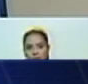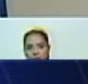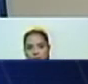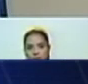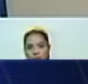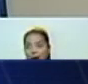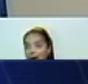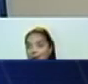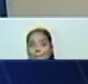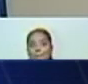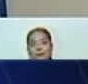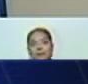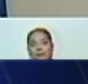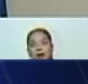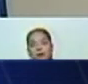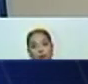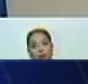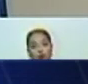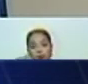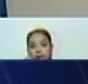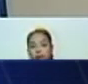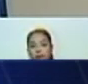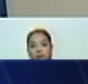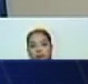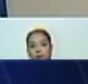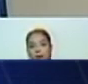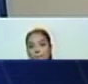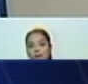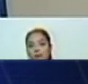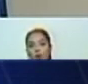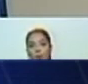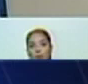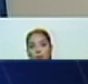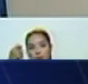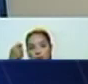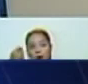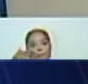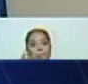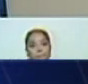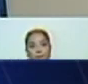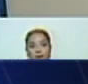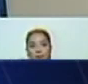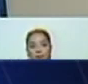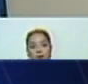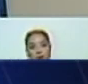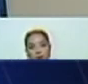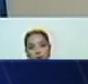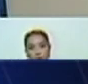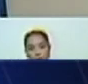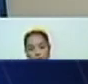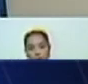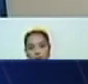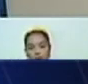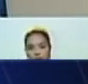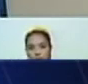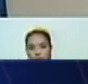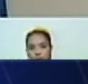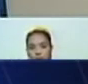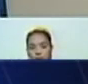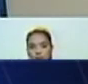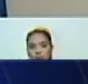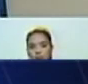Esta es la primera acción que he tomado como fiscal general de la República para la apertura de esta investigación. Vamos